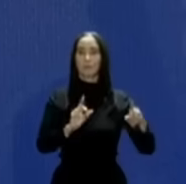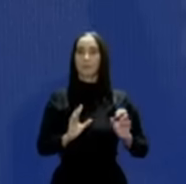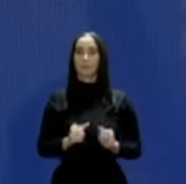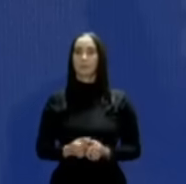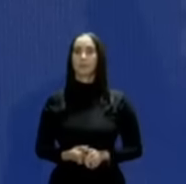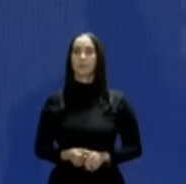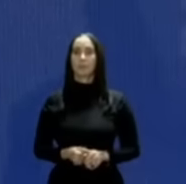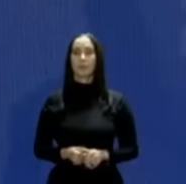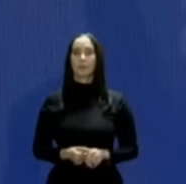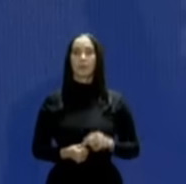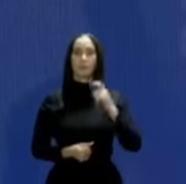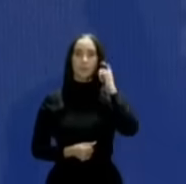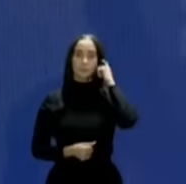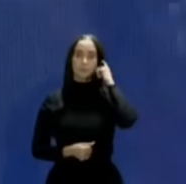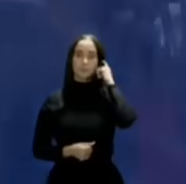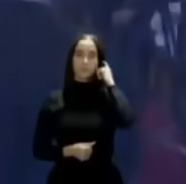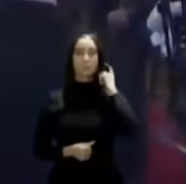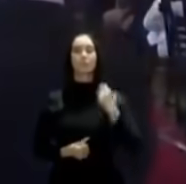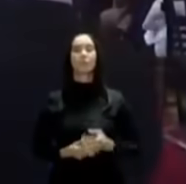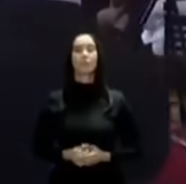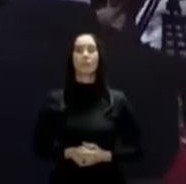realidad.